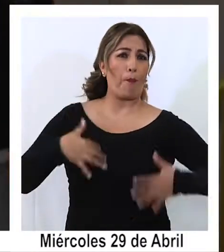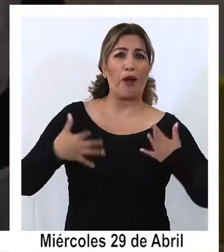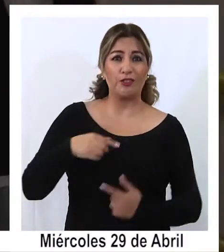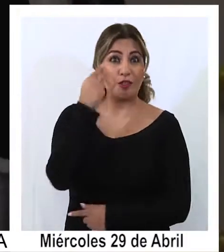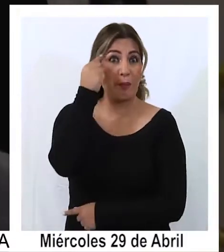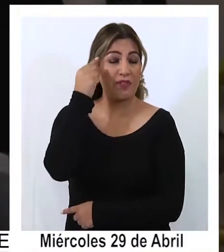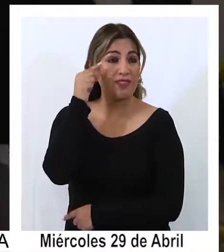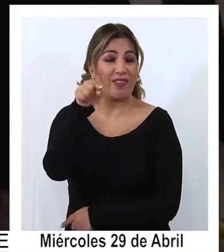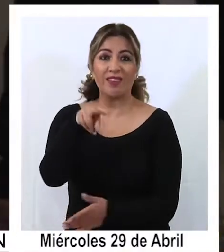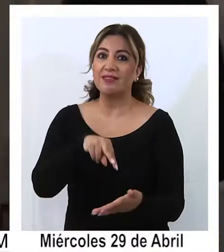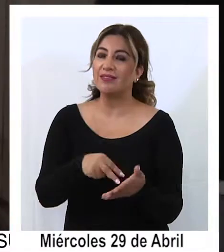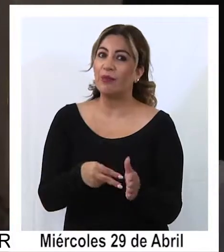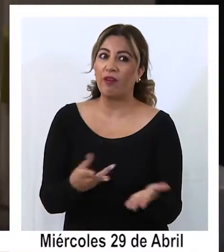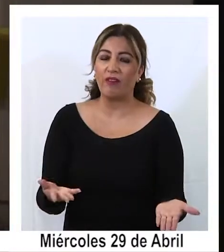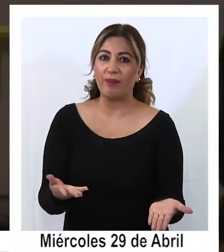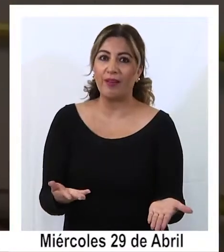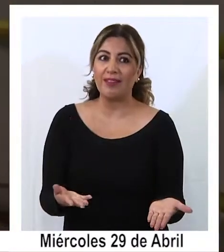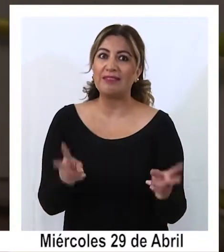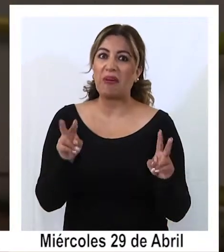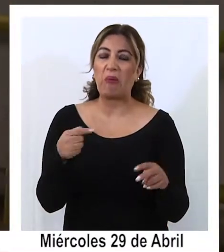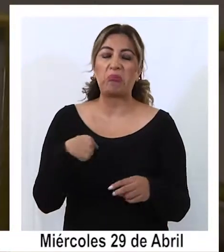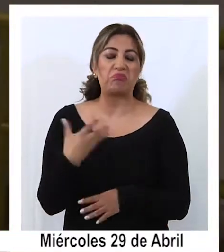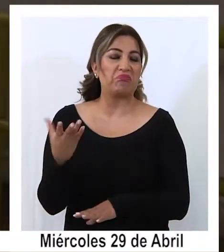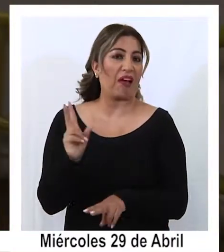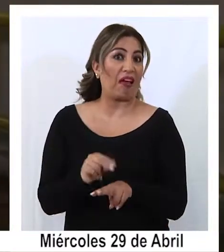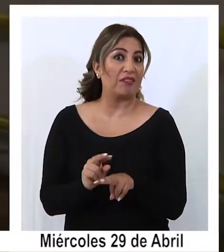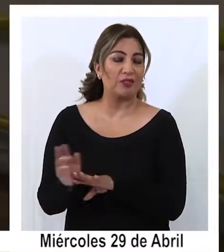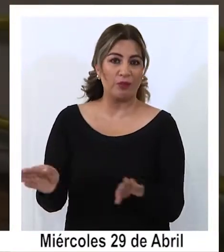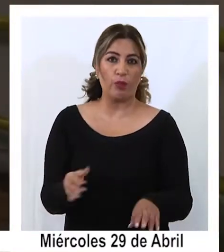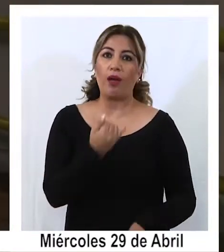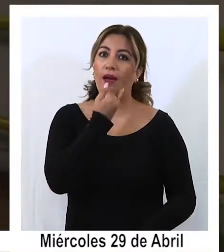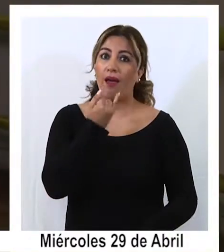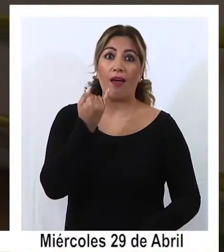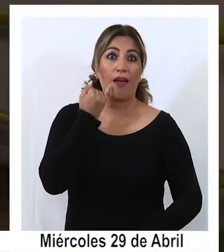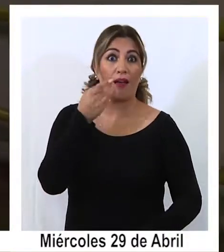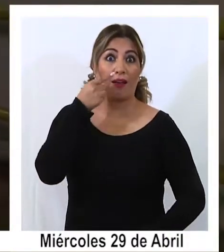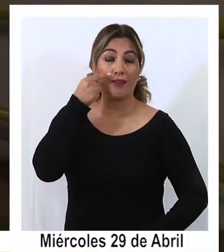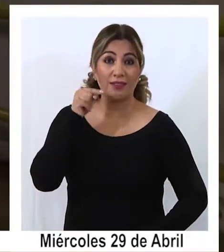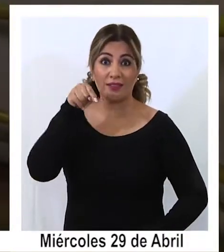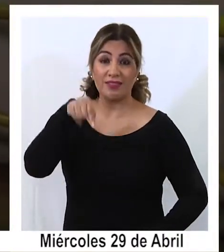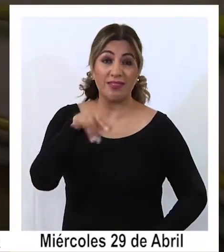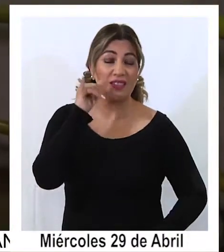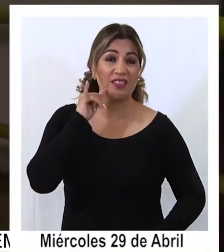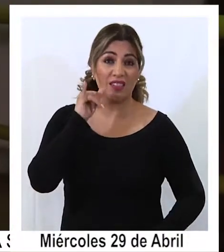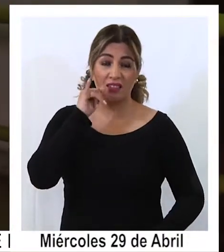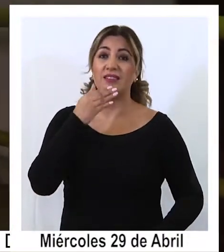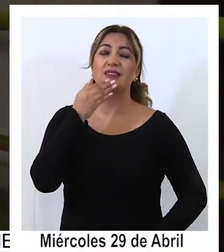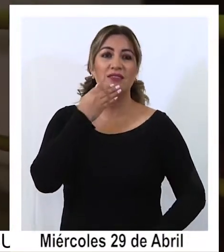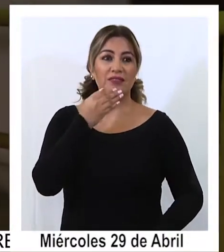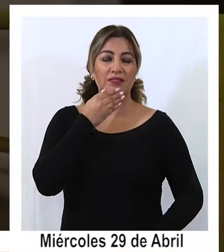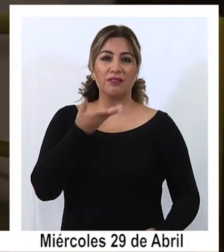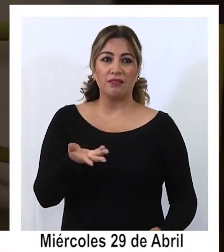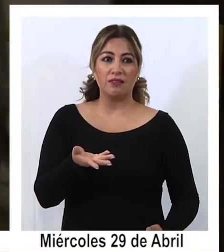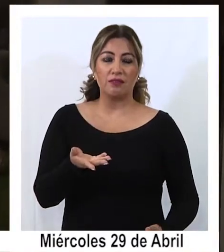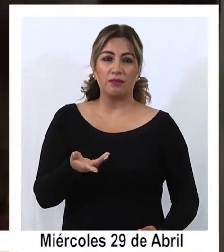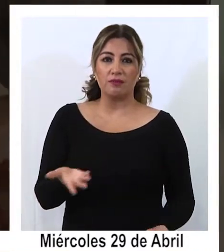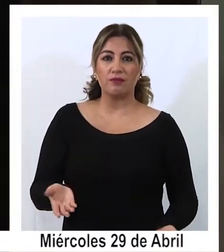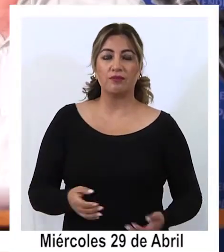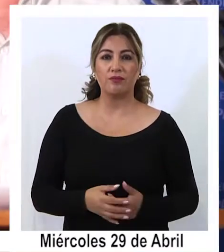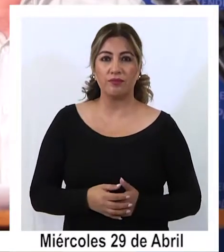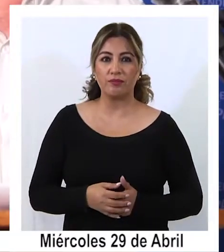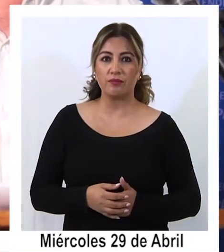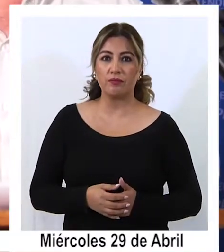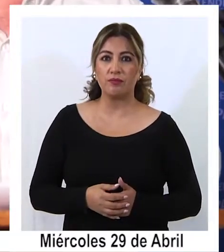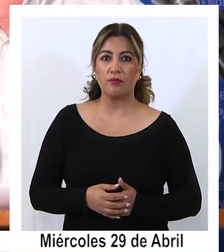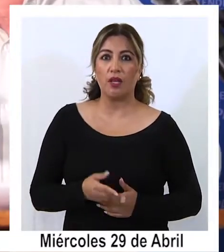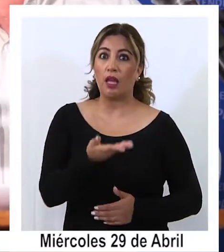este problema era cosa del pasado. El intendente Miguel Ángel Quesada incluso fue más allá. Y aquí quiero